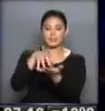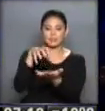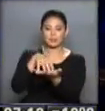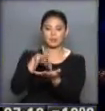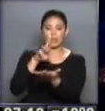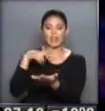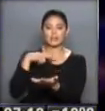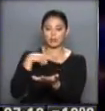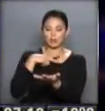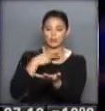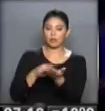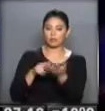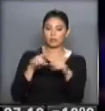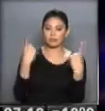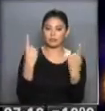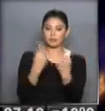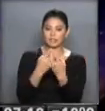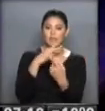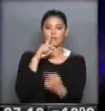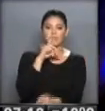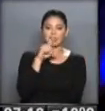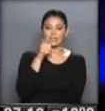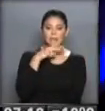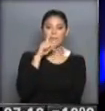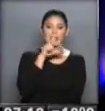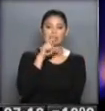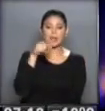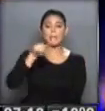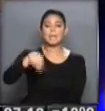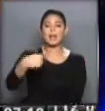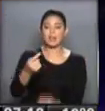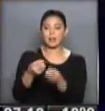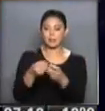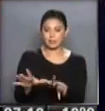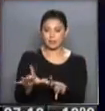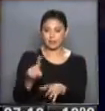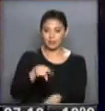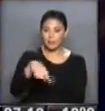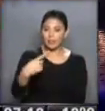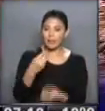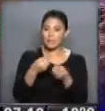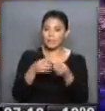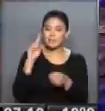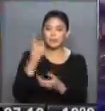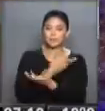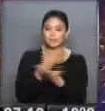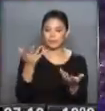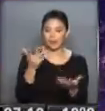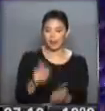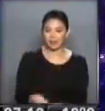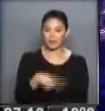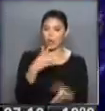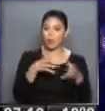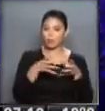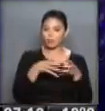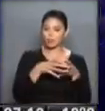nacer, a la sala Villa Villa, y será a partir de mañana. A partir de mañana comenzarán los shows de esta gente